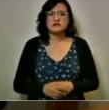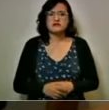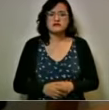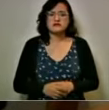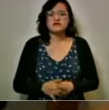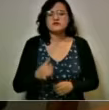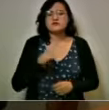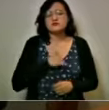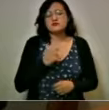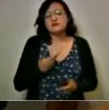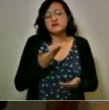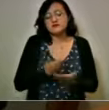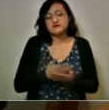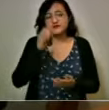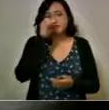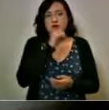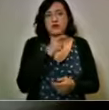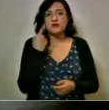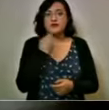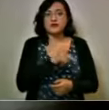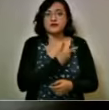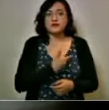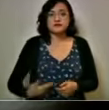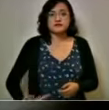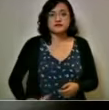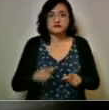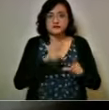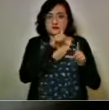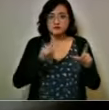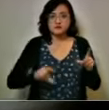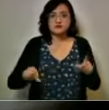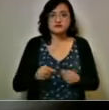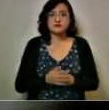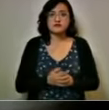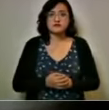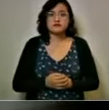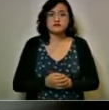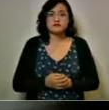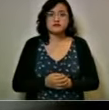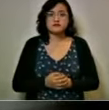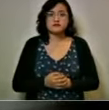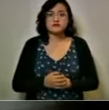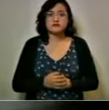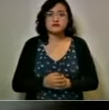Yo planteé al propio presidente de la República